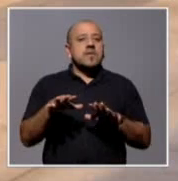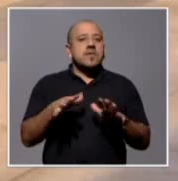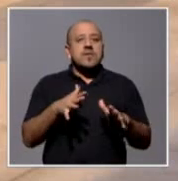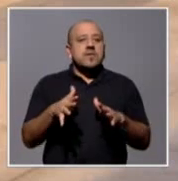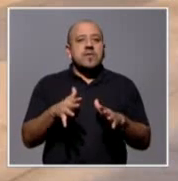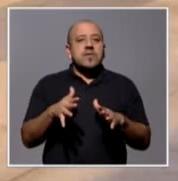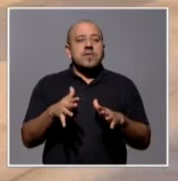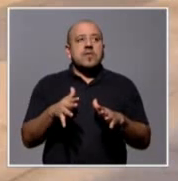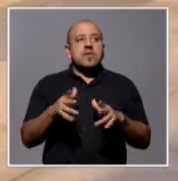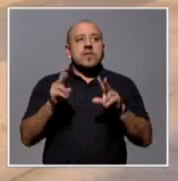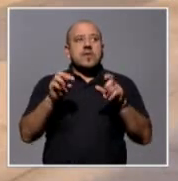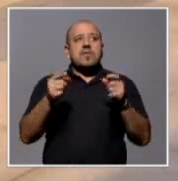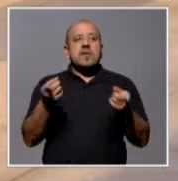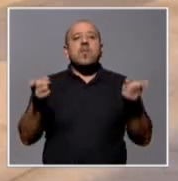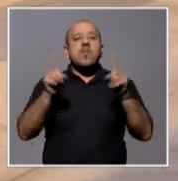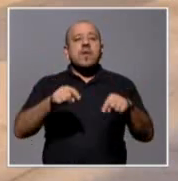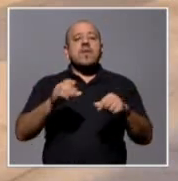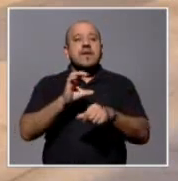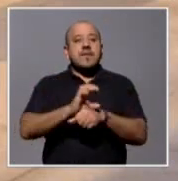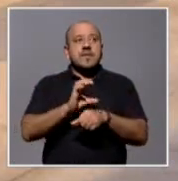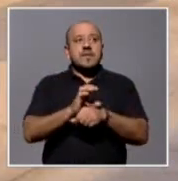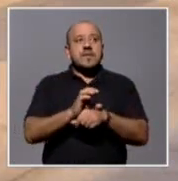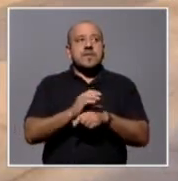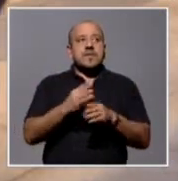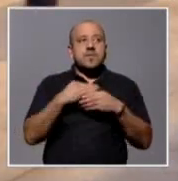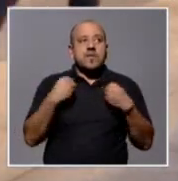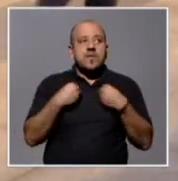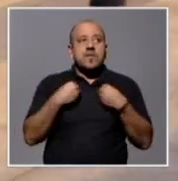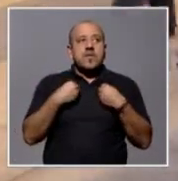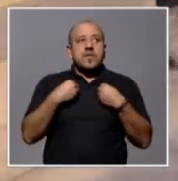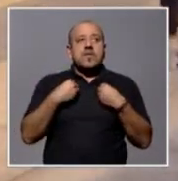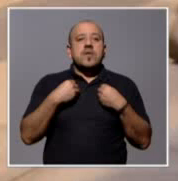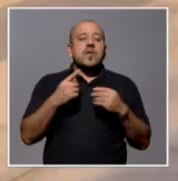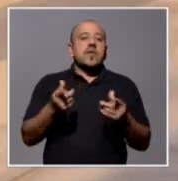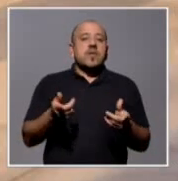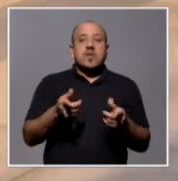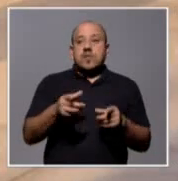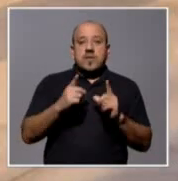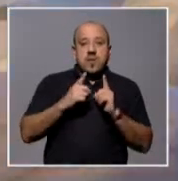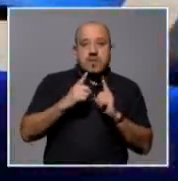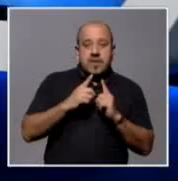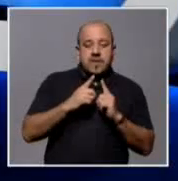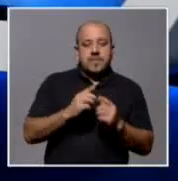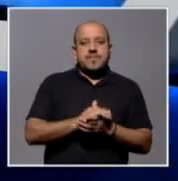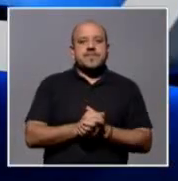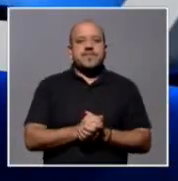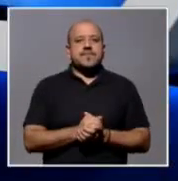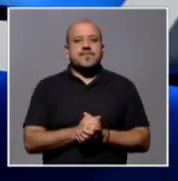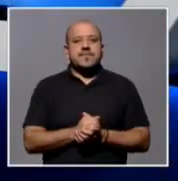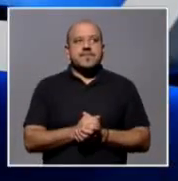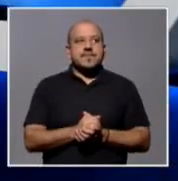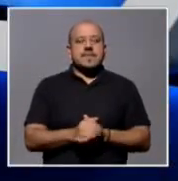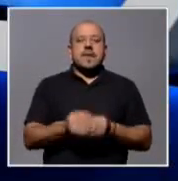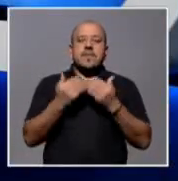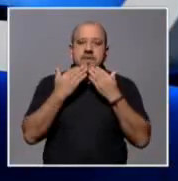sobre todo el retorno de las clases presenciales, que es lo que parte de la población está esperando, estas novedades.